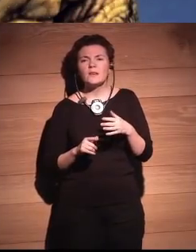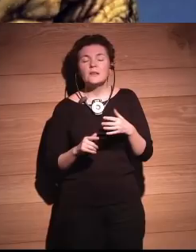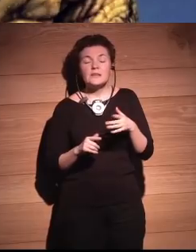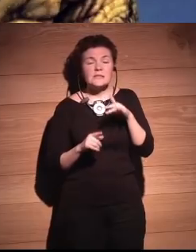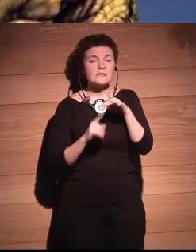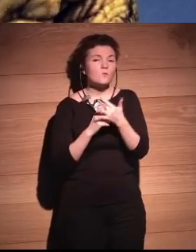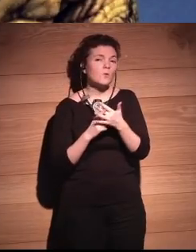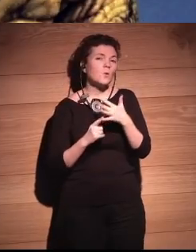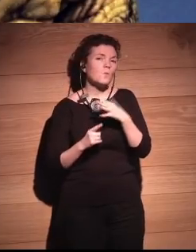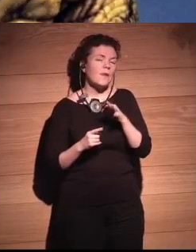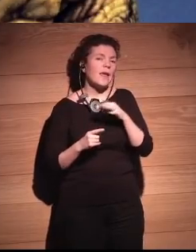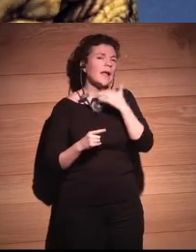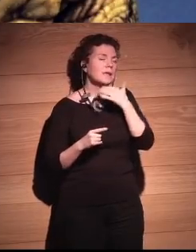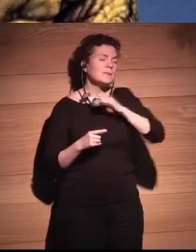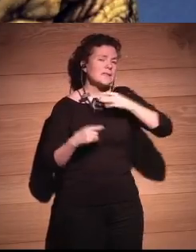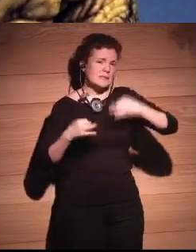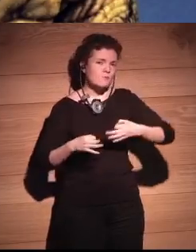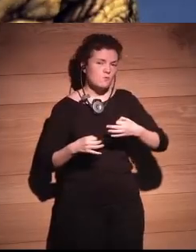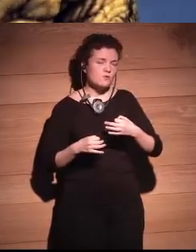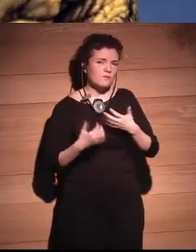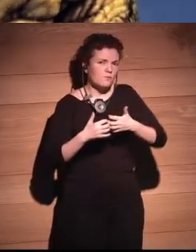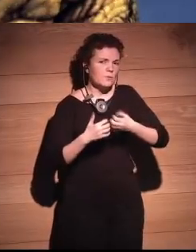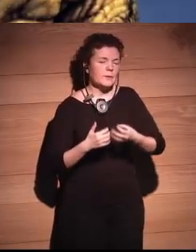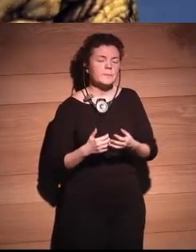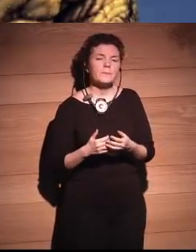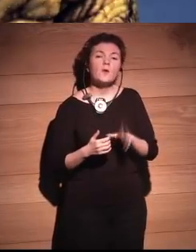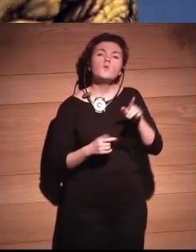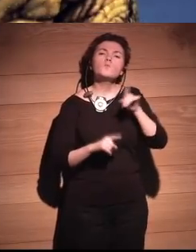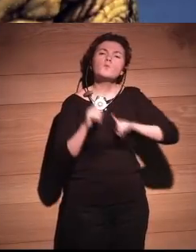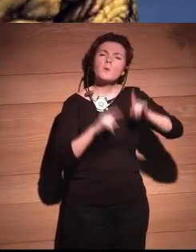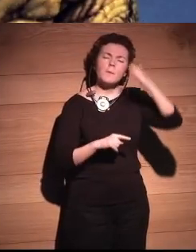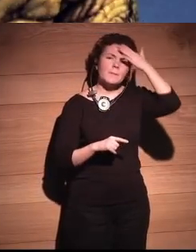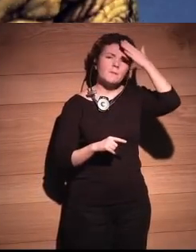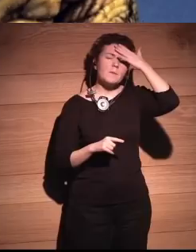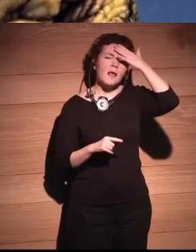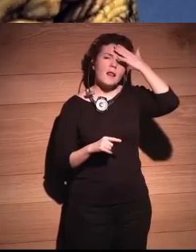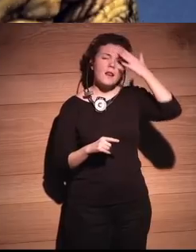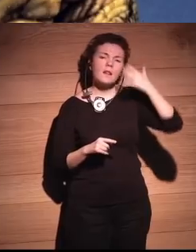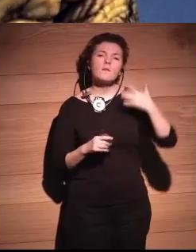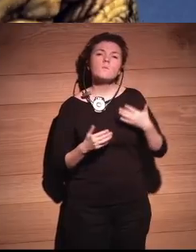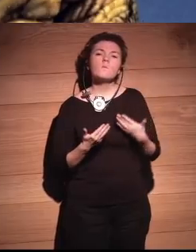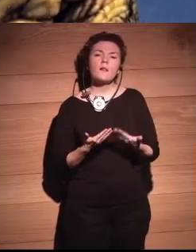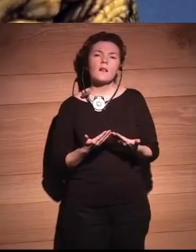en este caso podemos estar bastante seguros con eso. Uno de los principales problemas